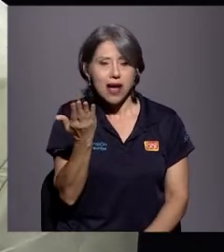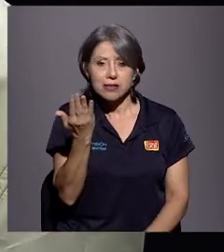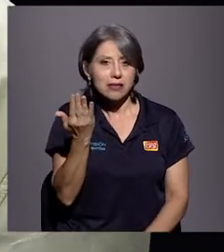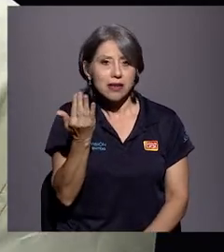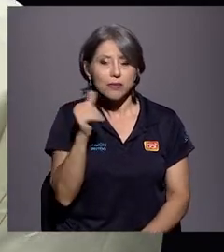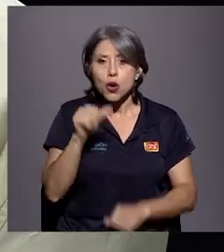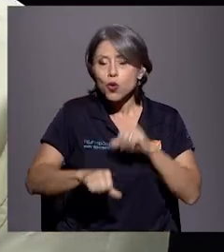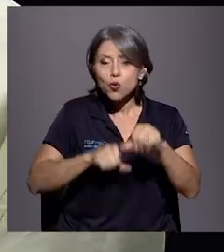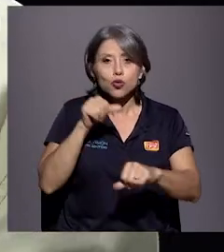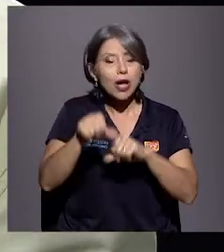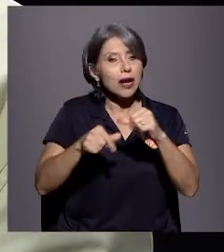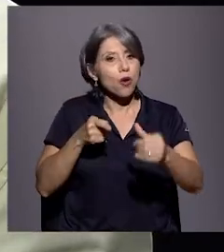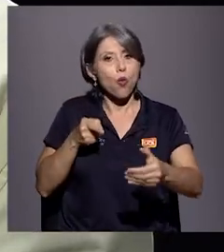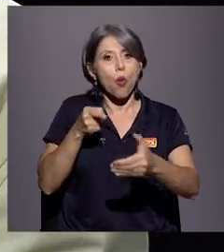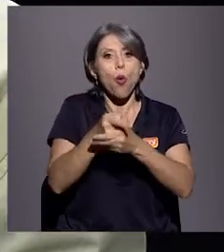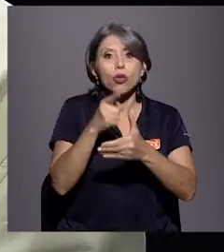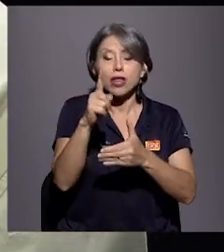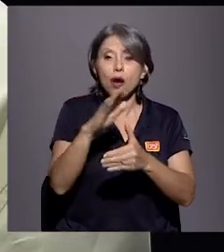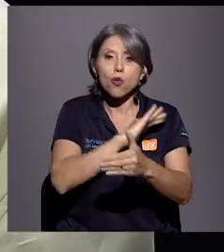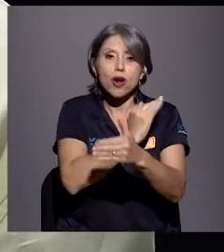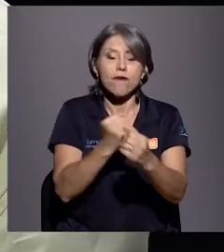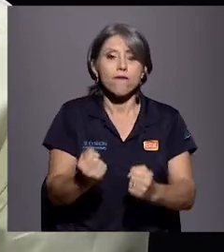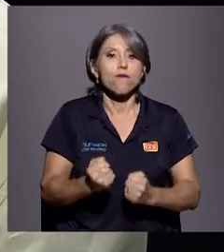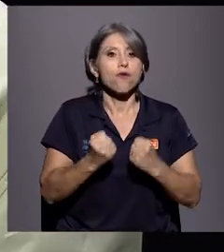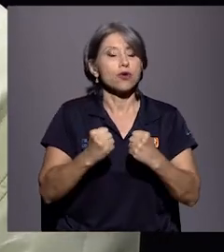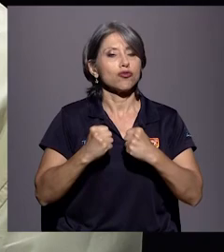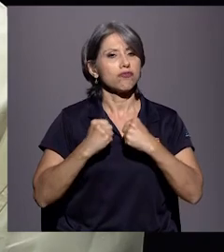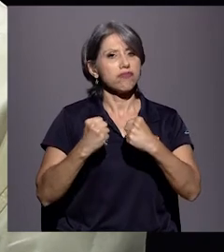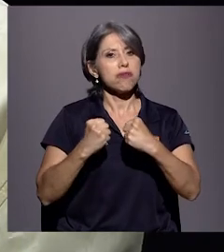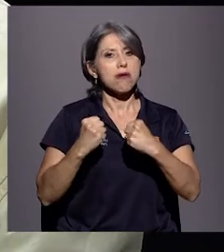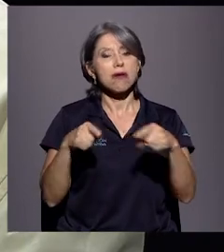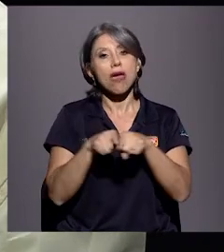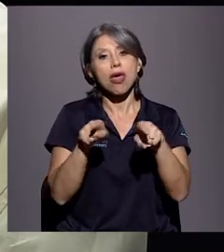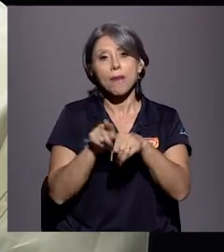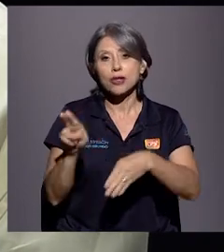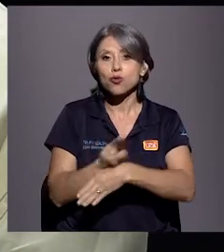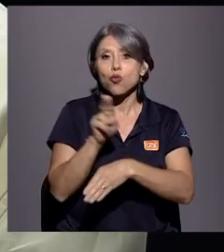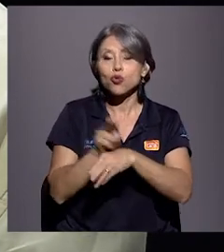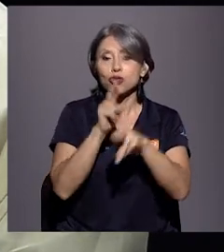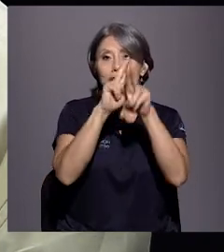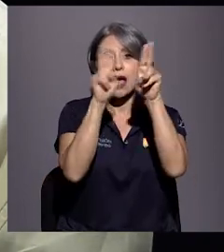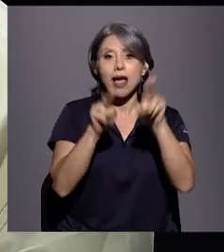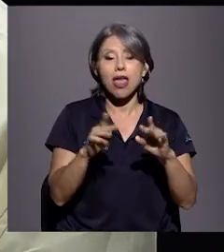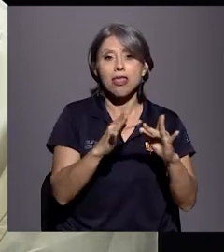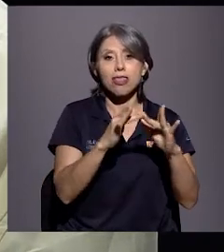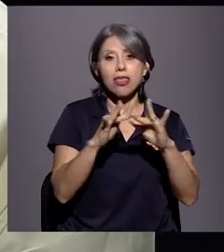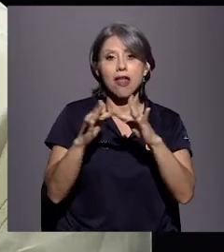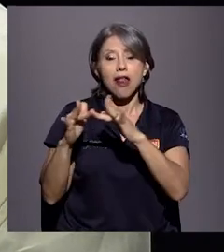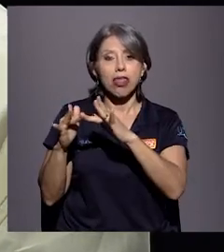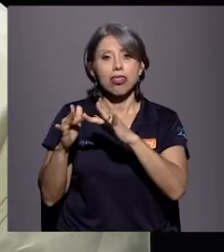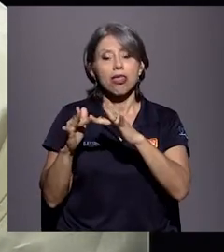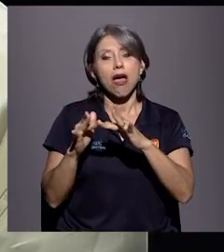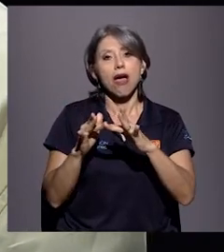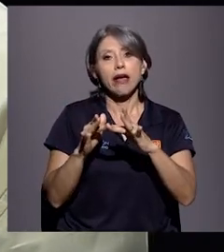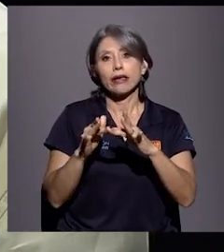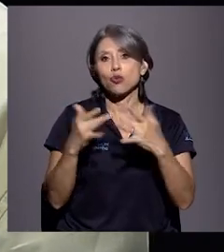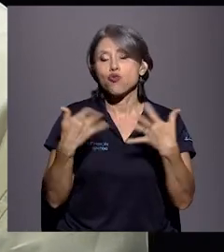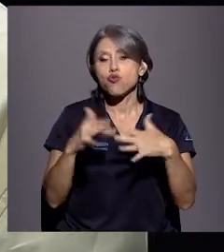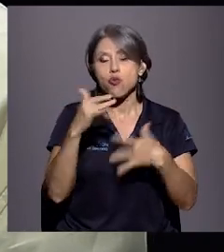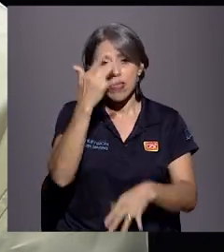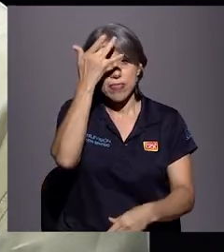luchar contra una fuerza tan, tan potente que además usa la internet de una manera